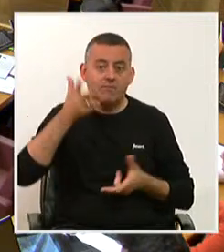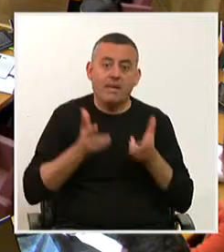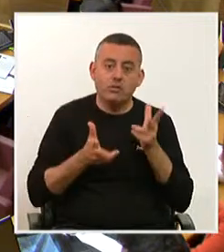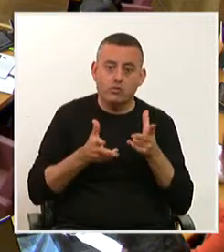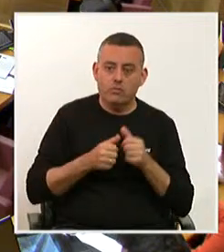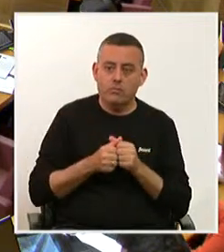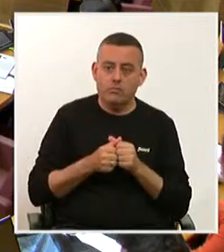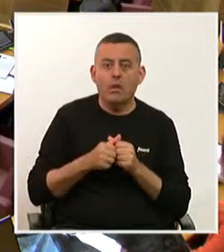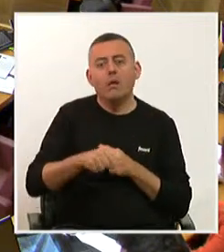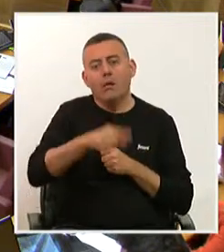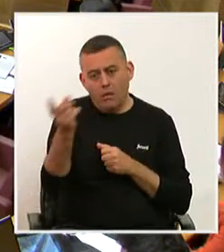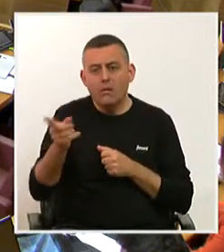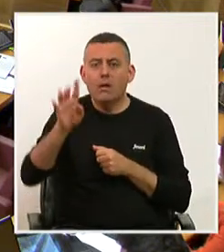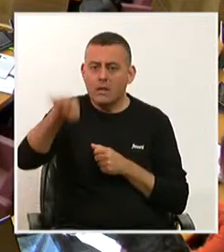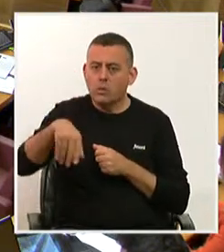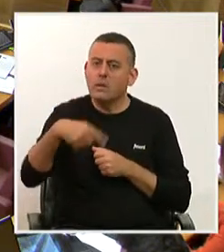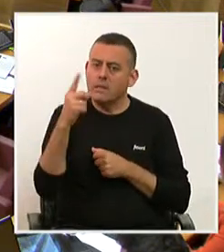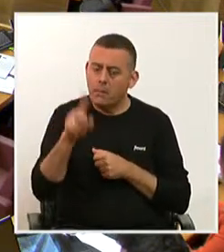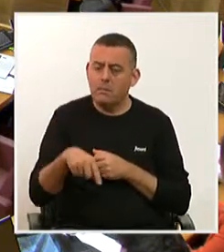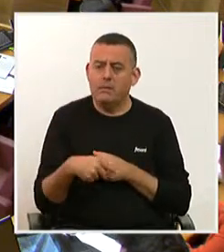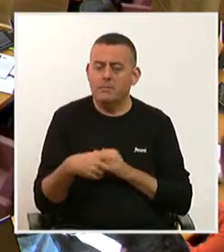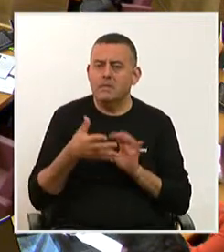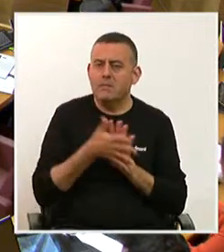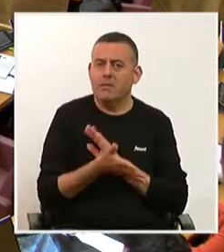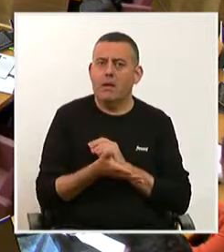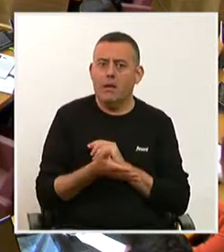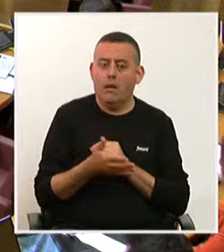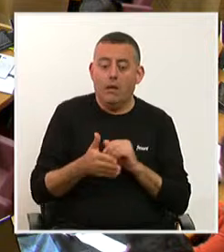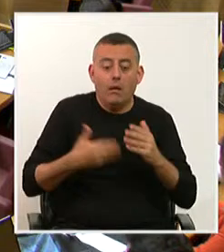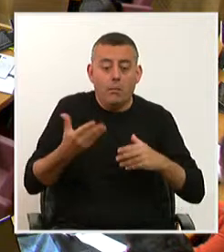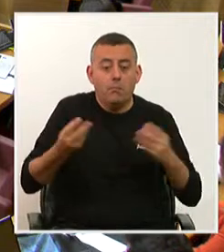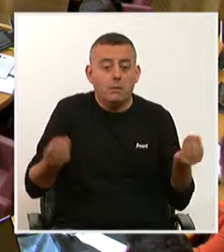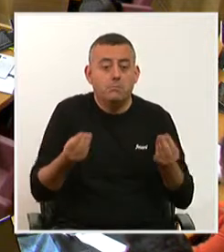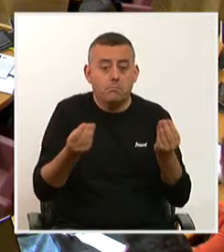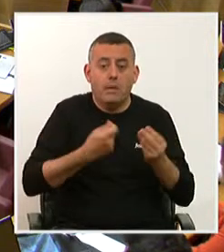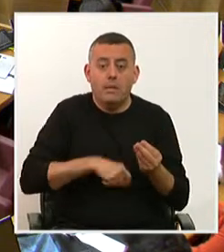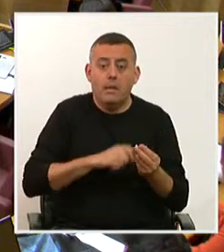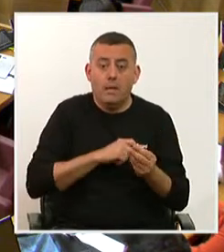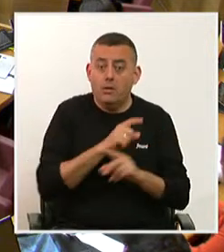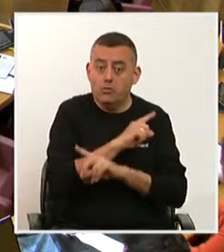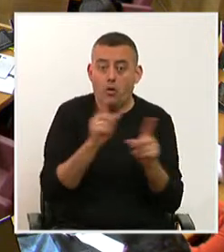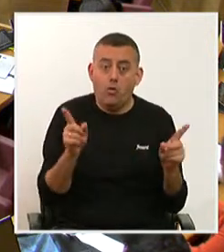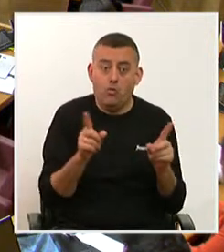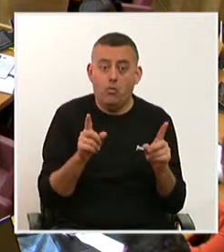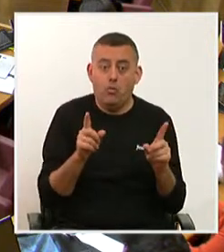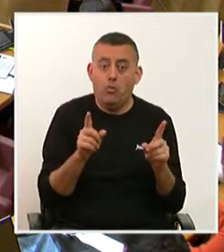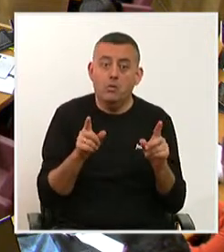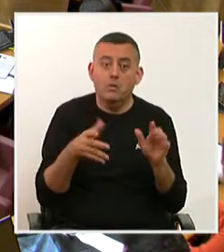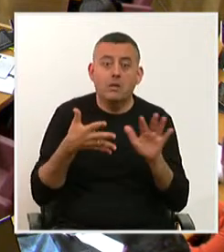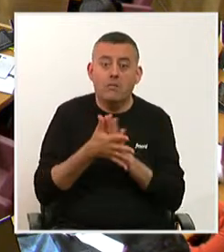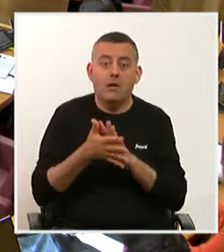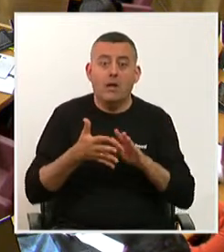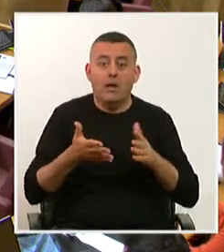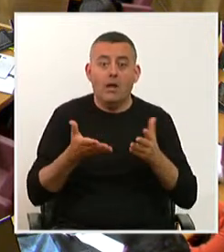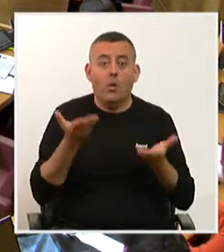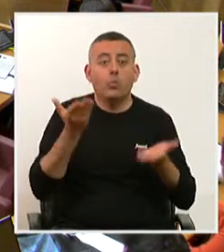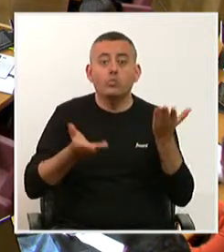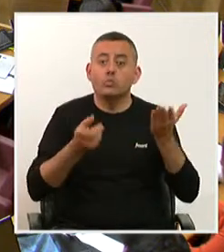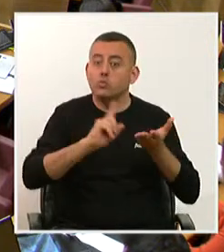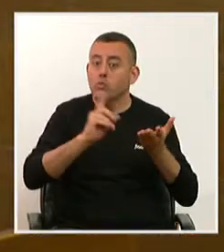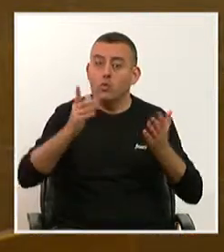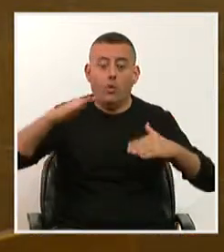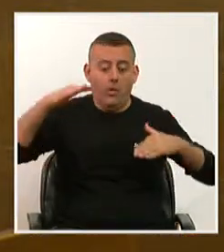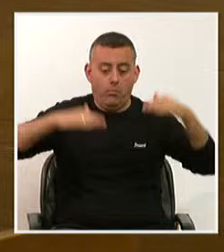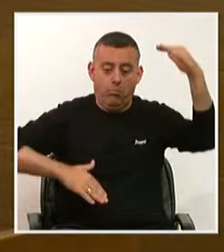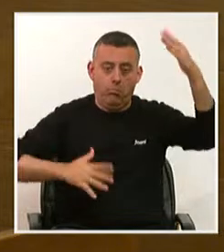desigualdad de los españoles Esto no es mejorar la convivencia esto no va de democracia Esto no es solución esto es chantaje